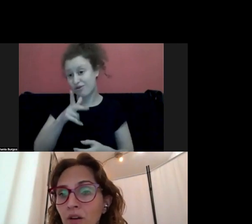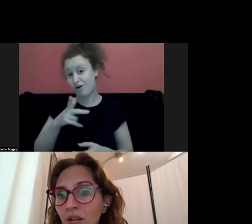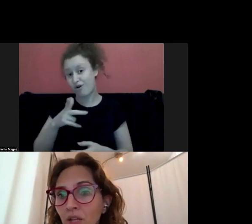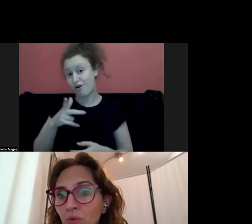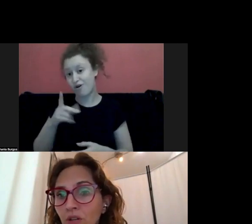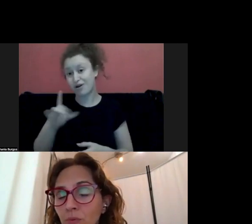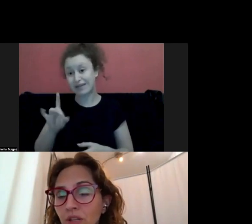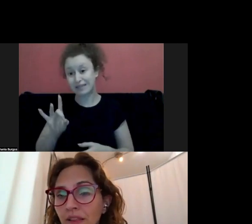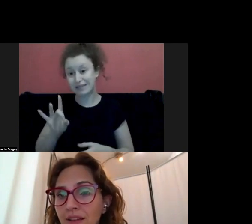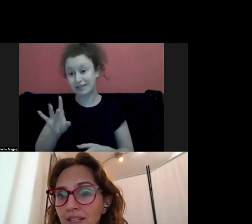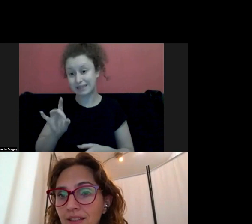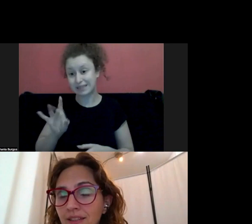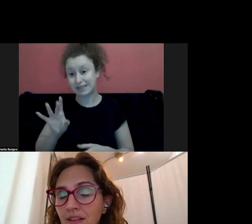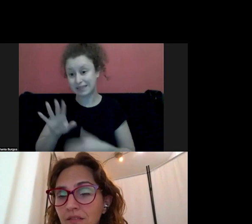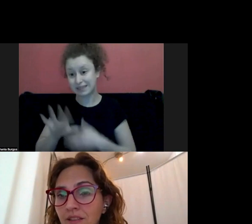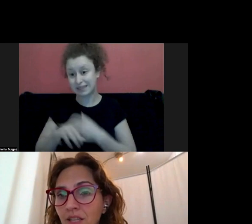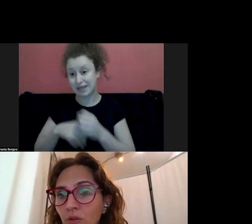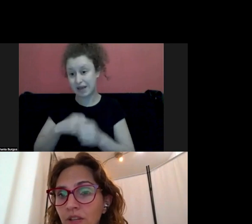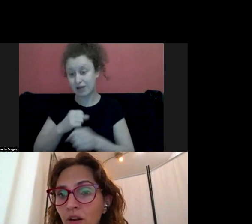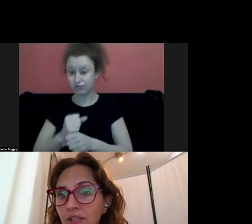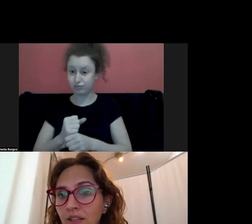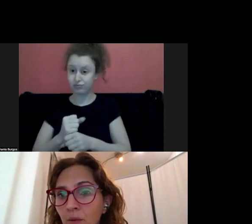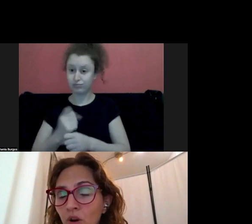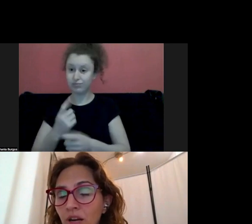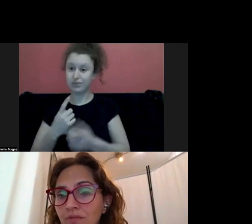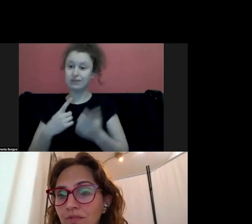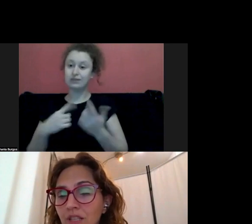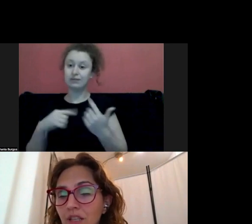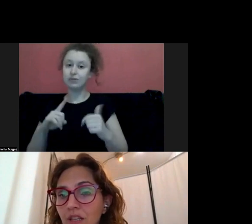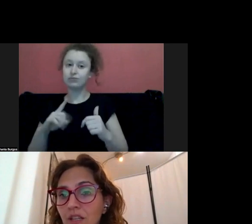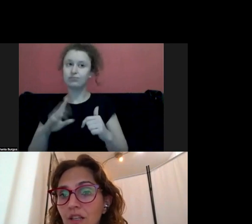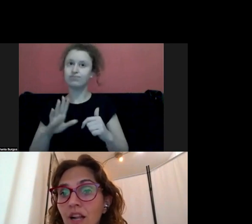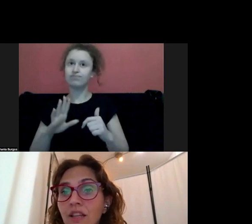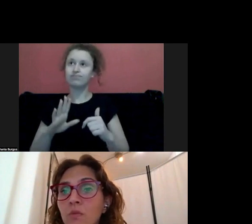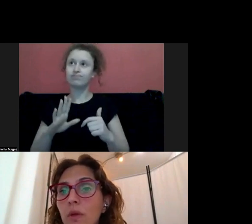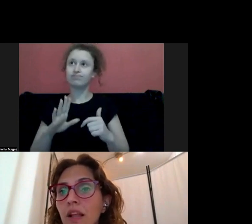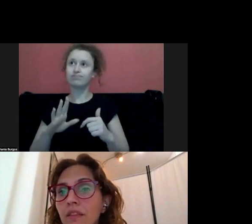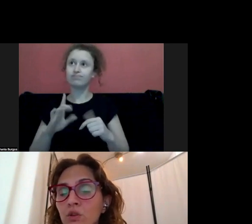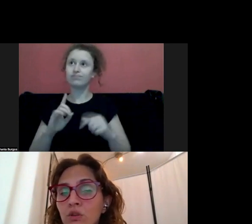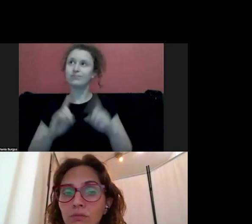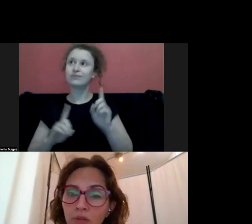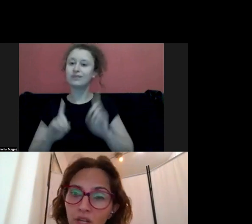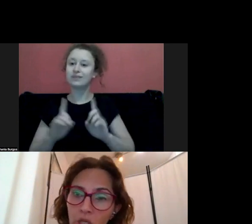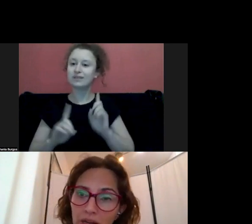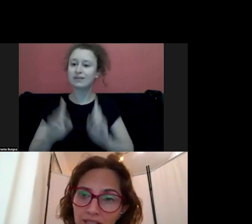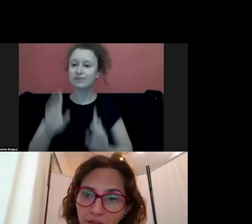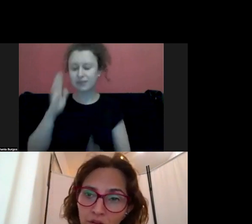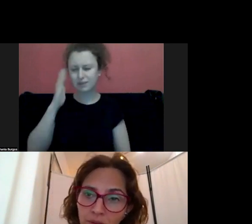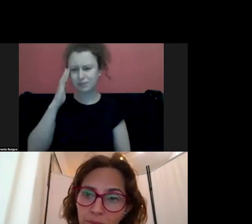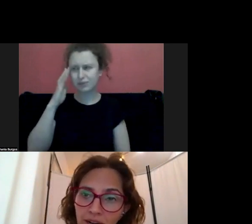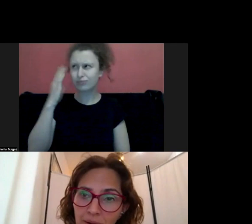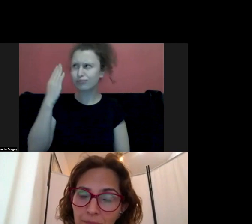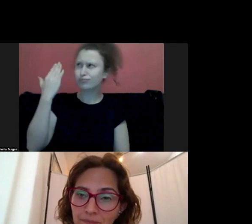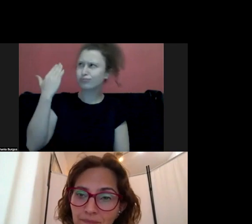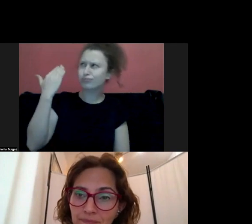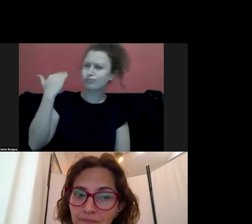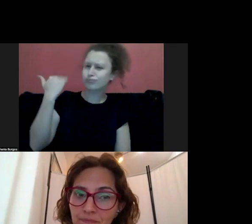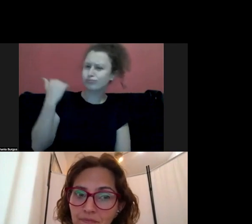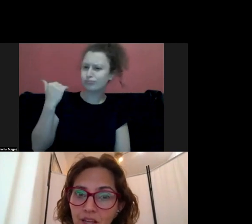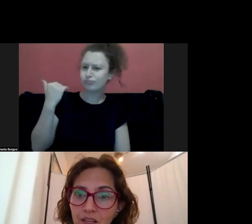decirme no habla tu hijo porque le das la teta y está todo el día con la teta en la boca, alguien me hubiera dicho, ¿por qué no vas a atención temprana?